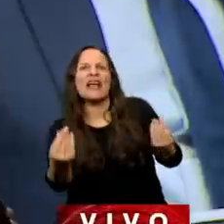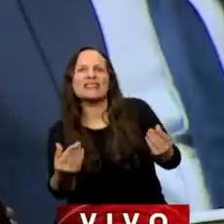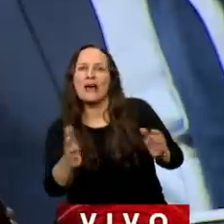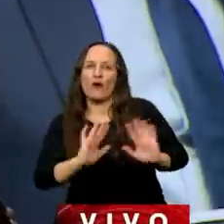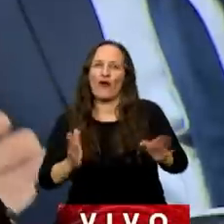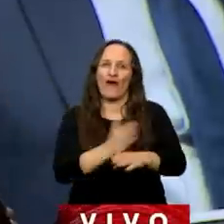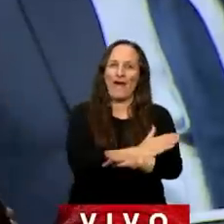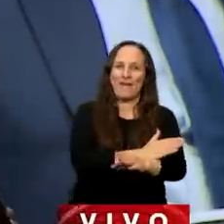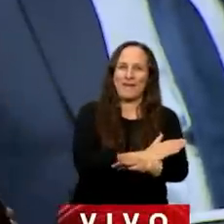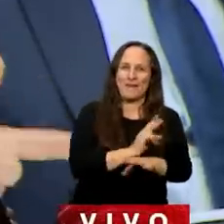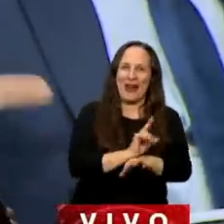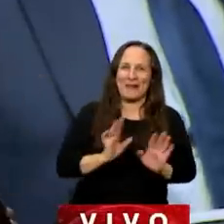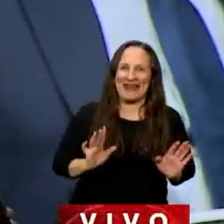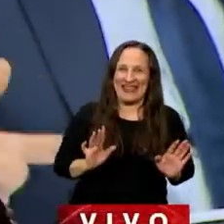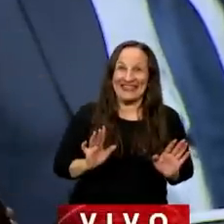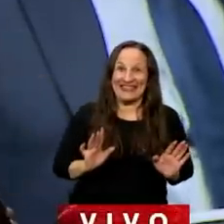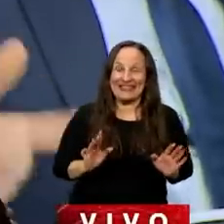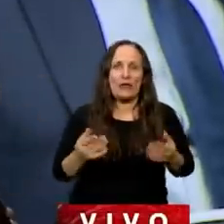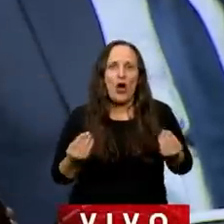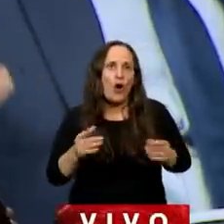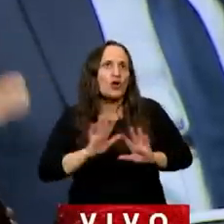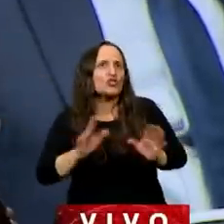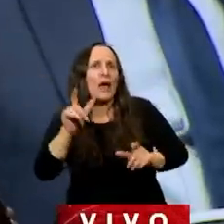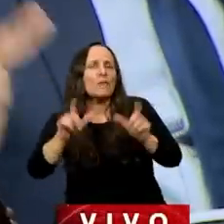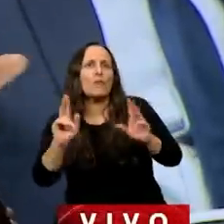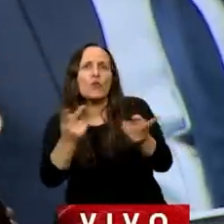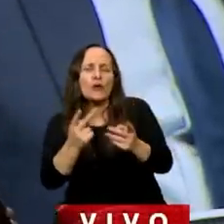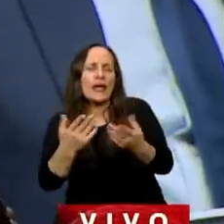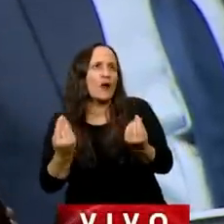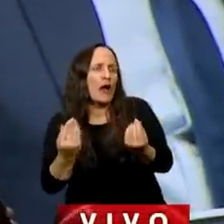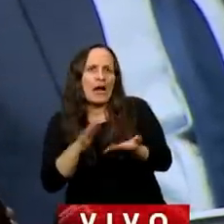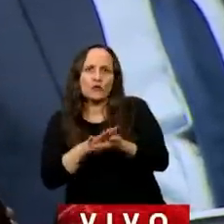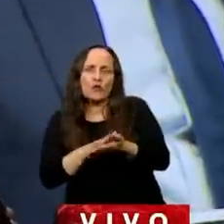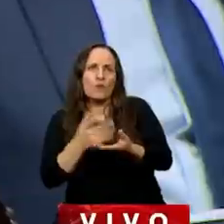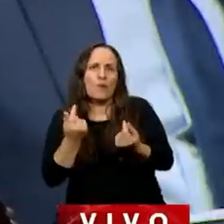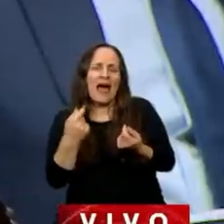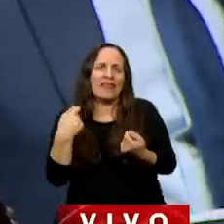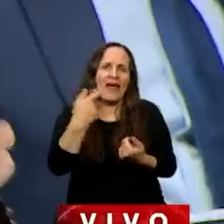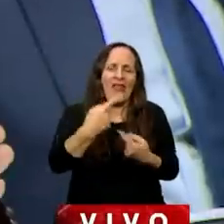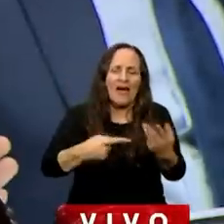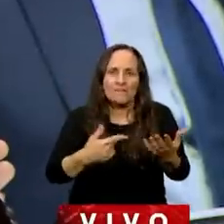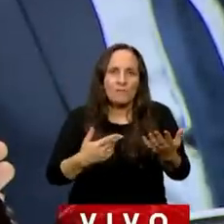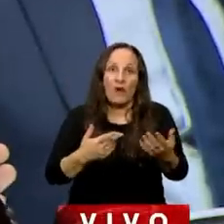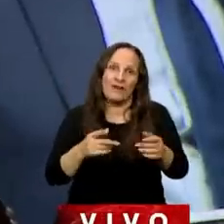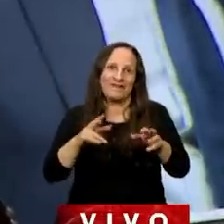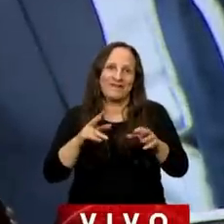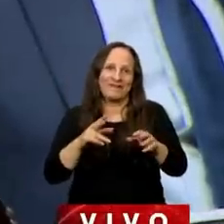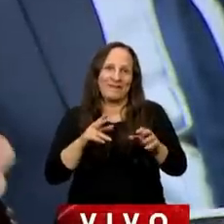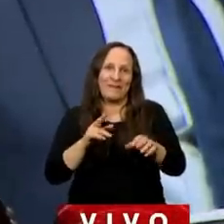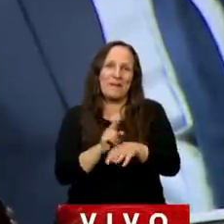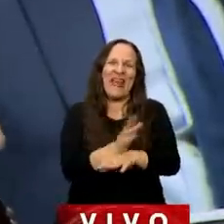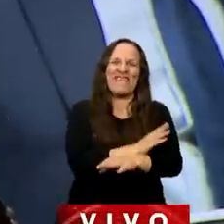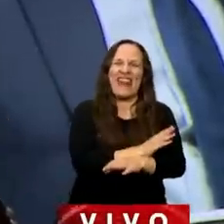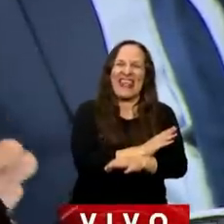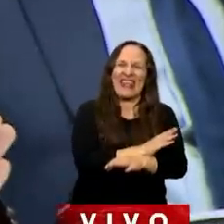el caso de la inseguridad es tratar de reparar con dinero la pérdida de una vida humana. En estos programas lo que se